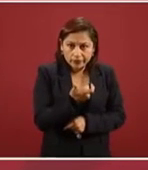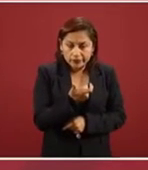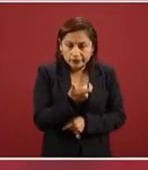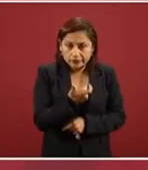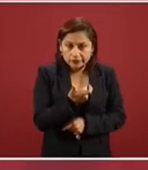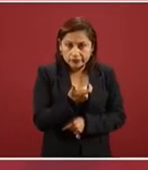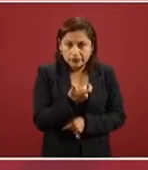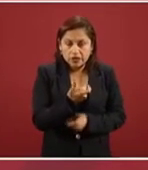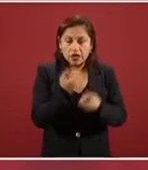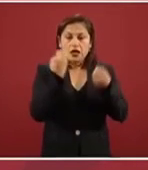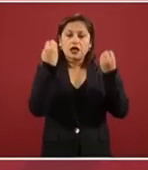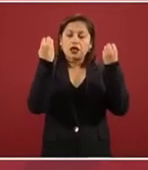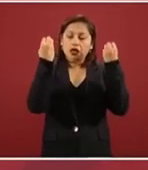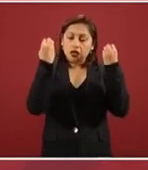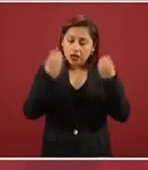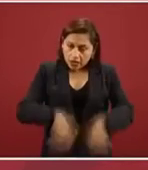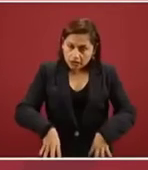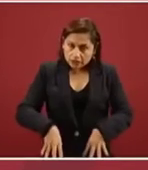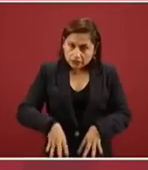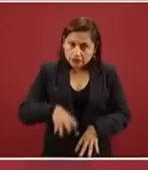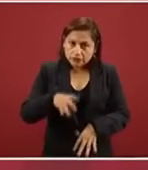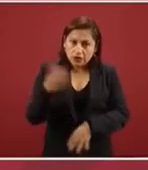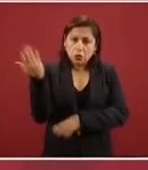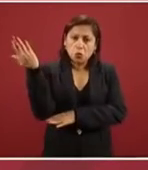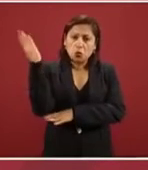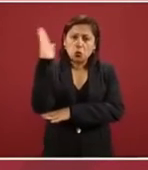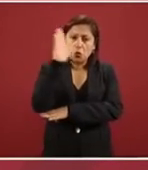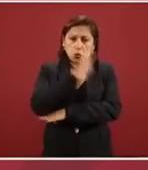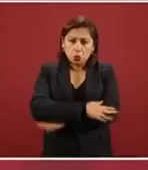Y pierden el día.